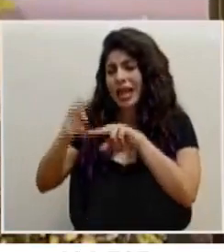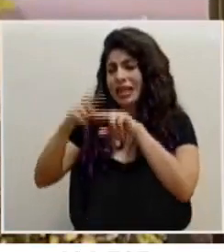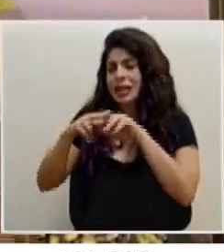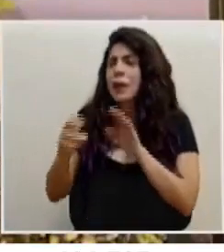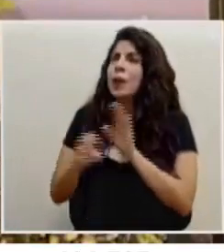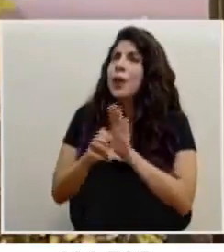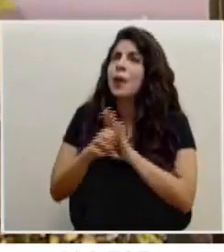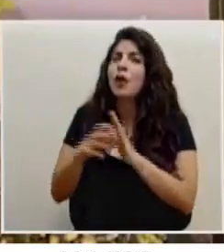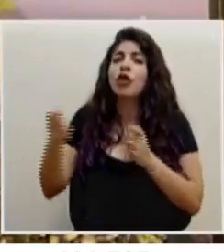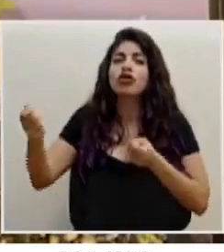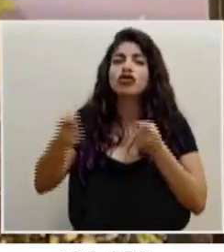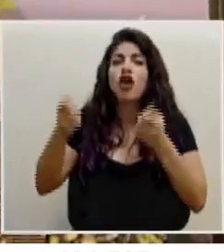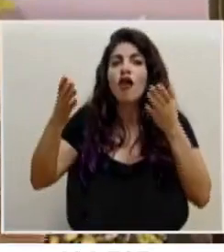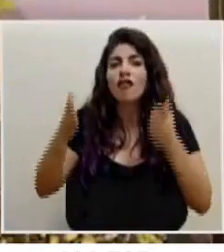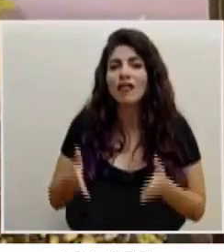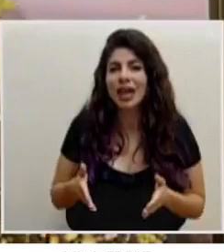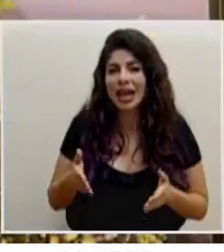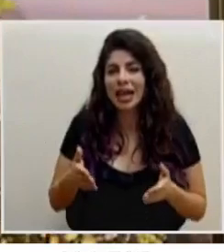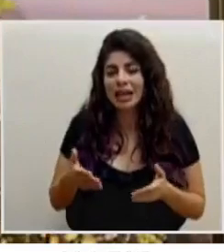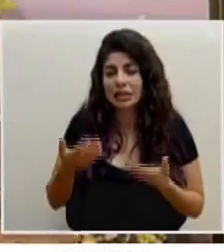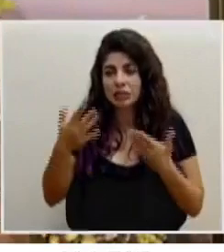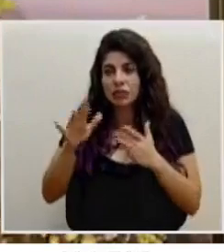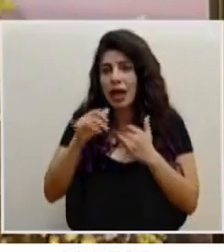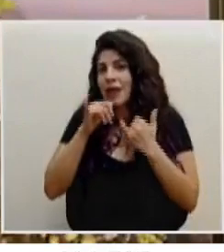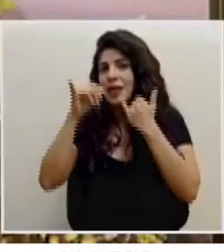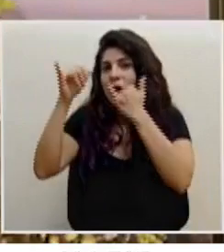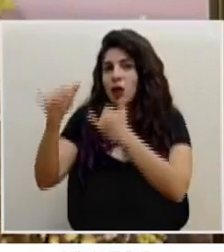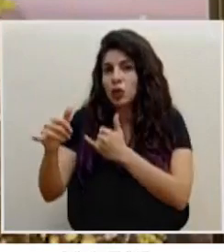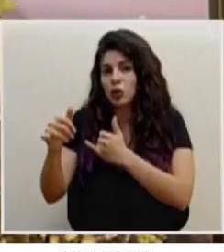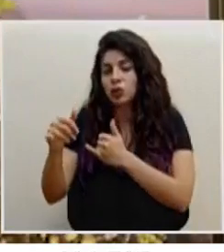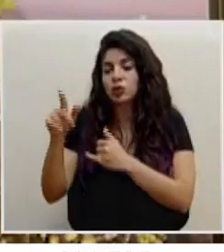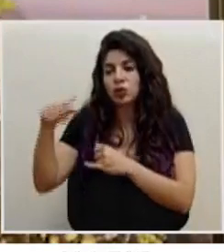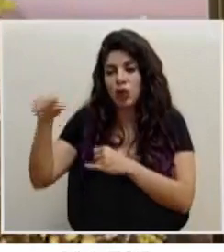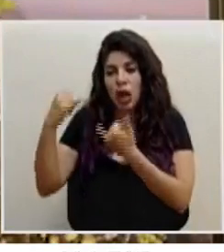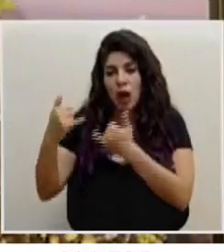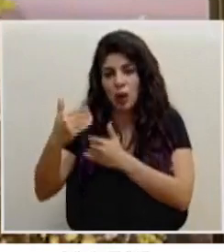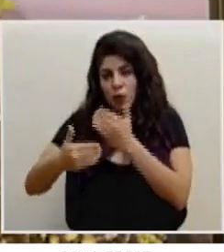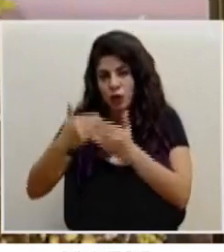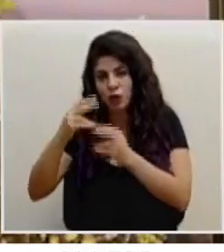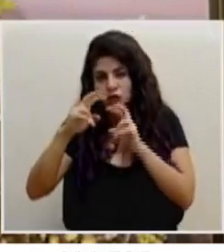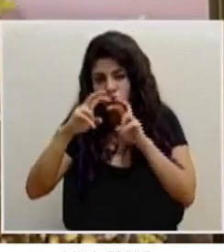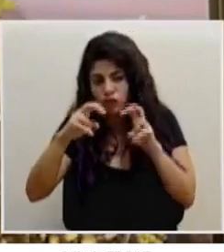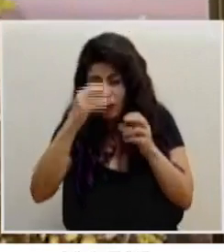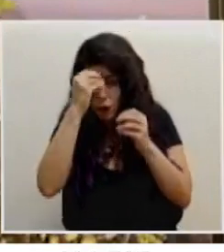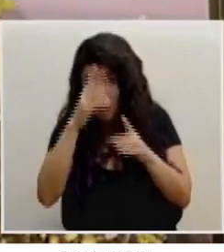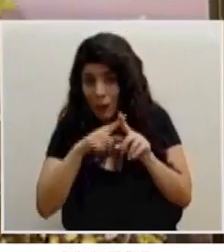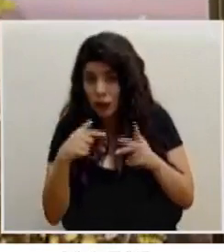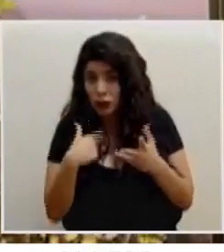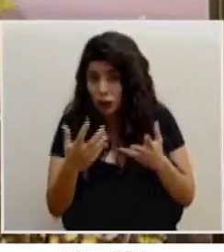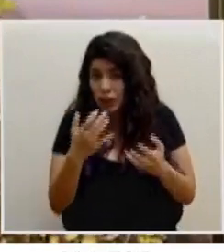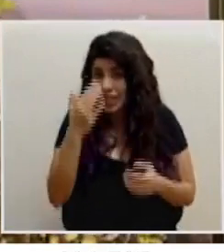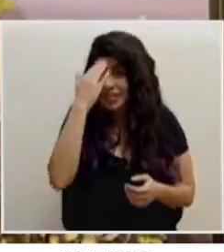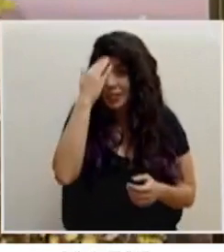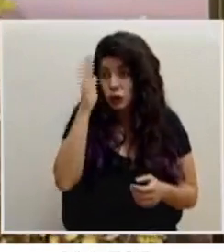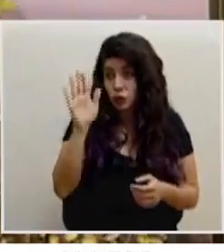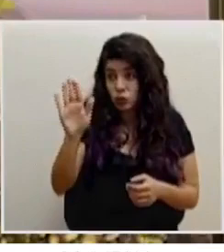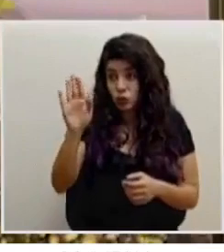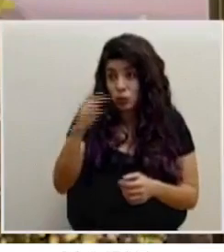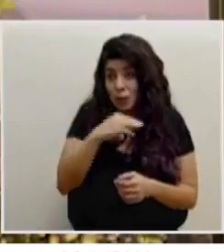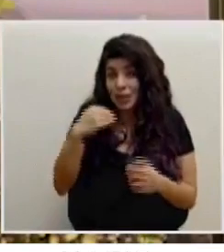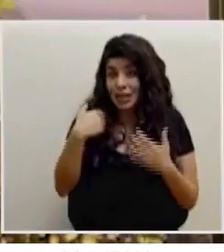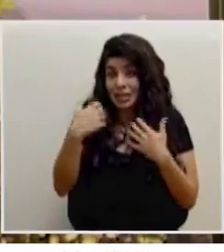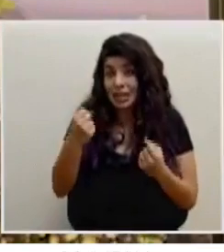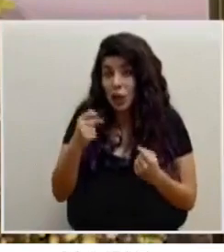de choferes y demás que se ha denunciado, incluso el Congreso ya está con esa información, pero quería saber si usted, como ministro de Salud,